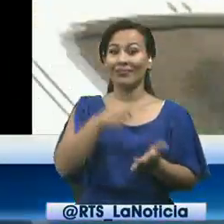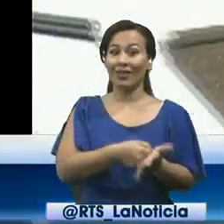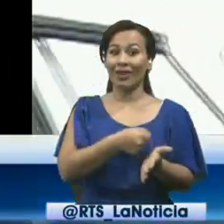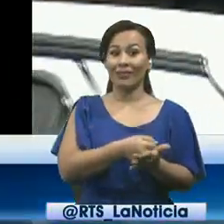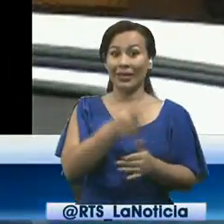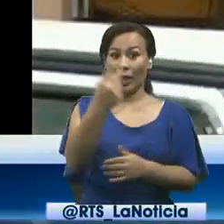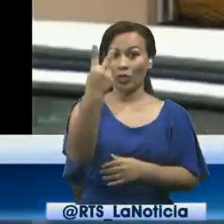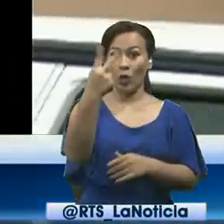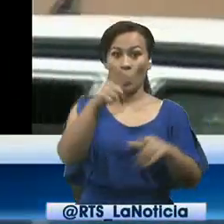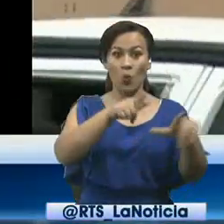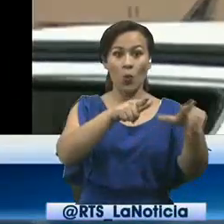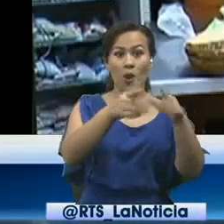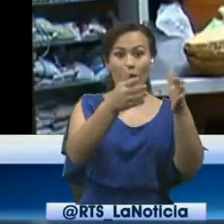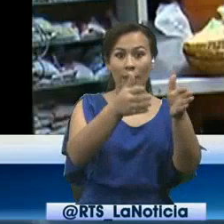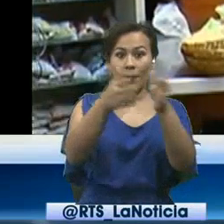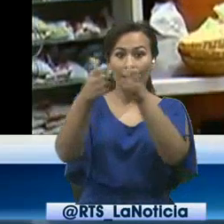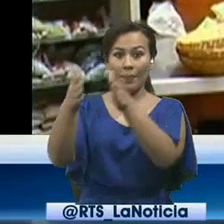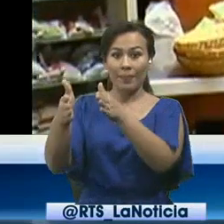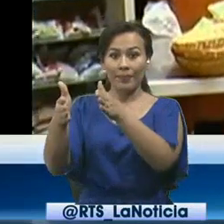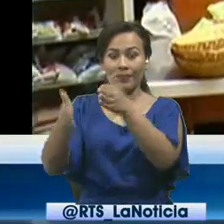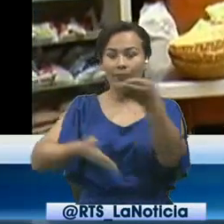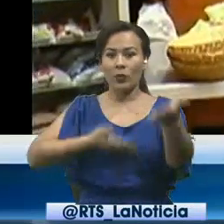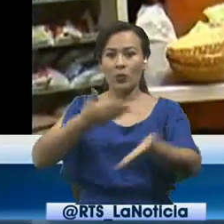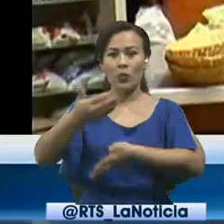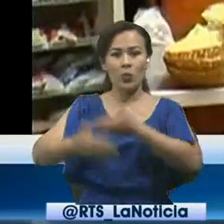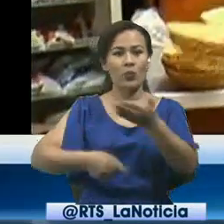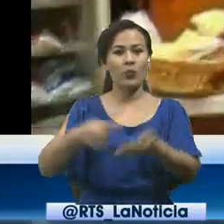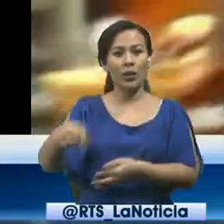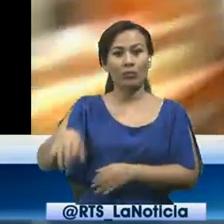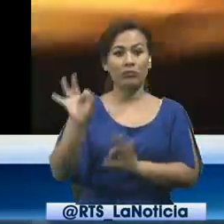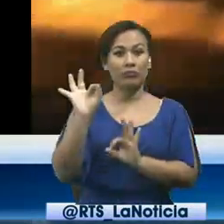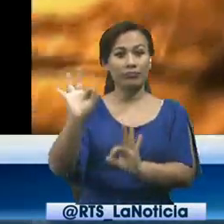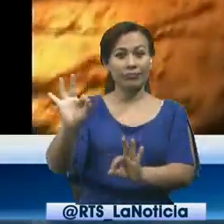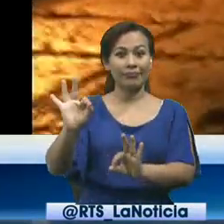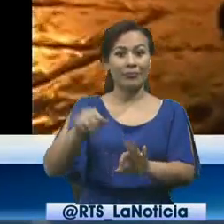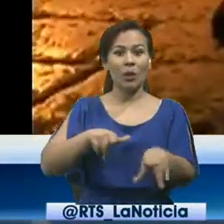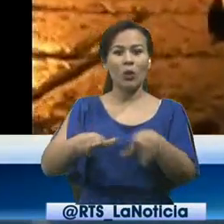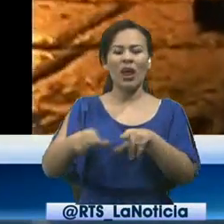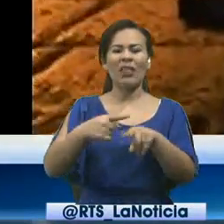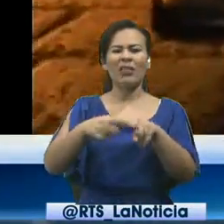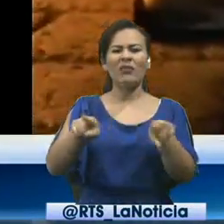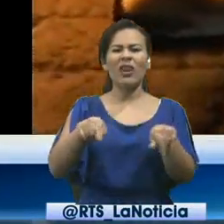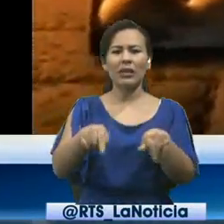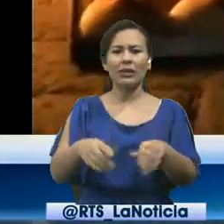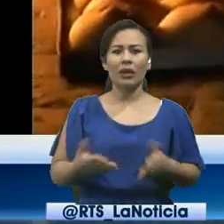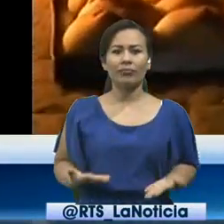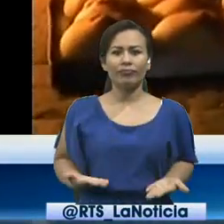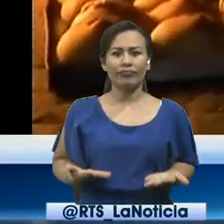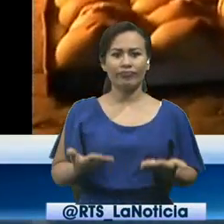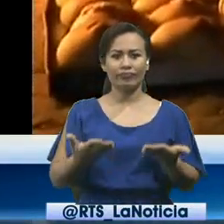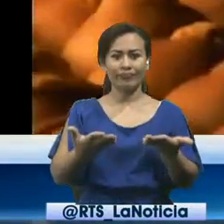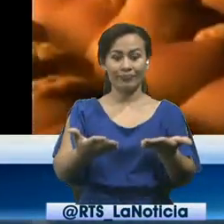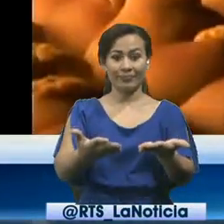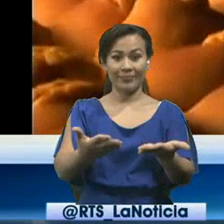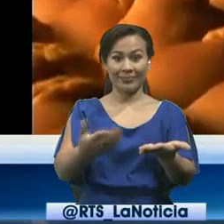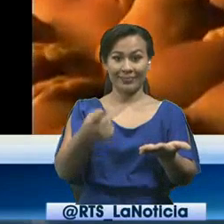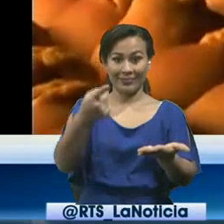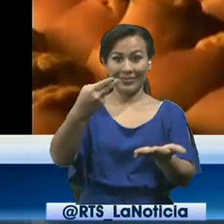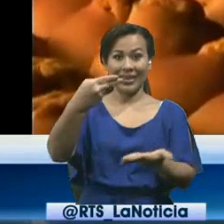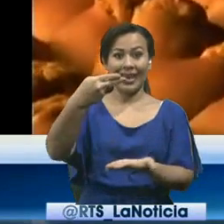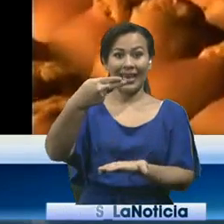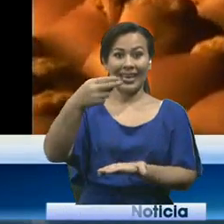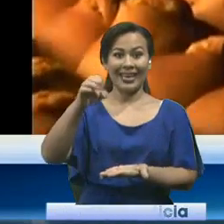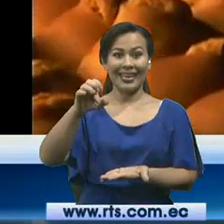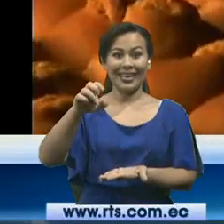que sobreviven al paso del tiempo ofreciendo este inigualable producto. Pero, ¿cuál es la diferencia de este alimento hecho en leña con el elaborado en